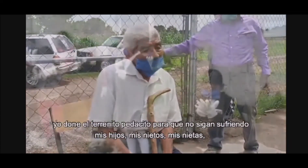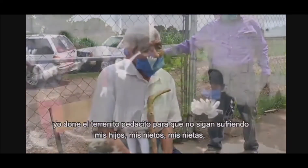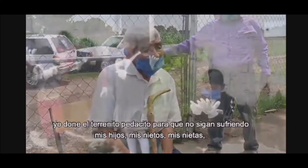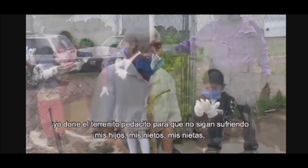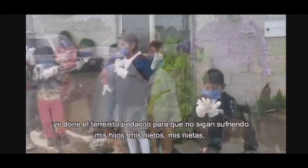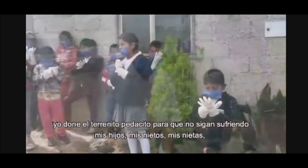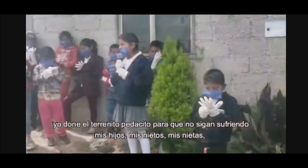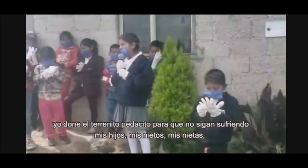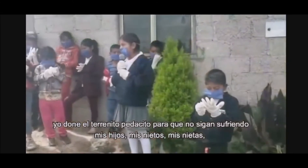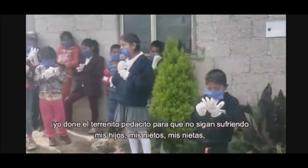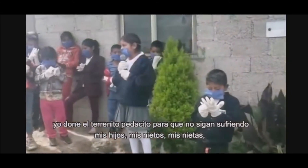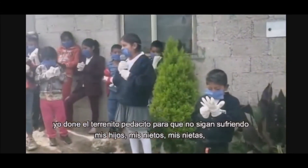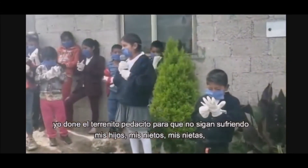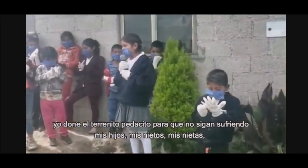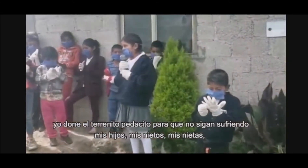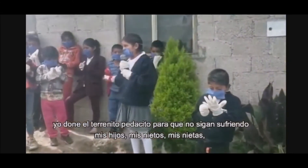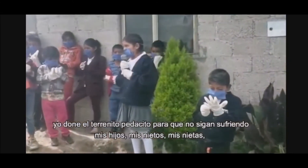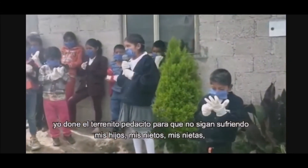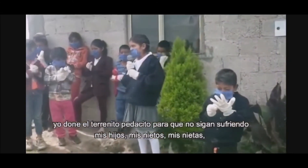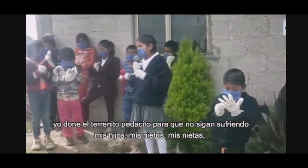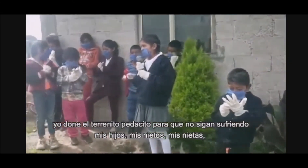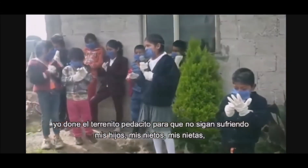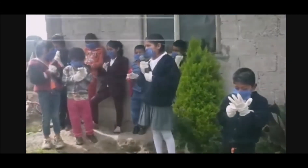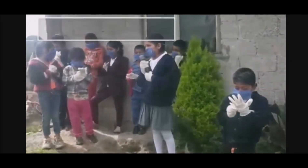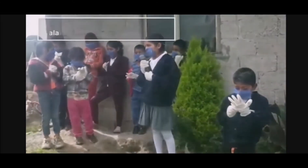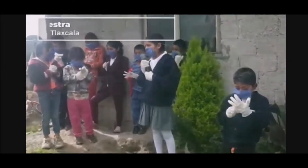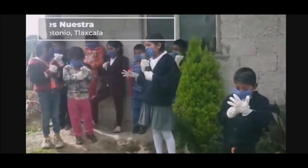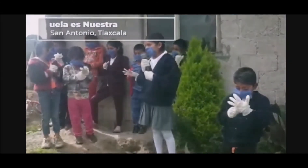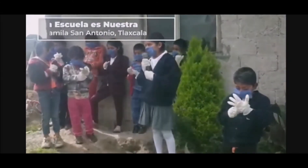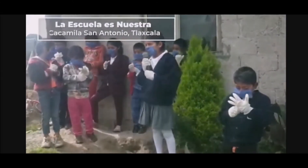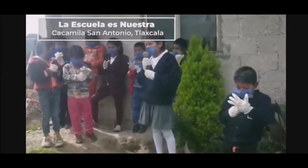para que no sigan sufriendo mis hijos, mis nietos, mis nietas.